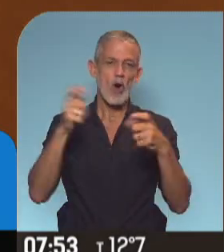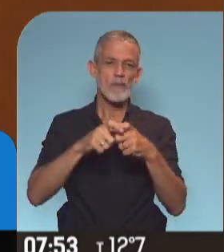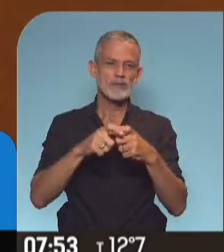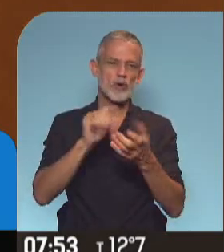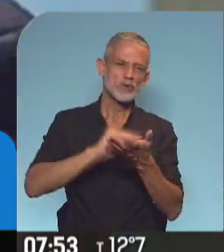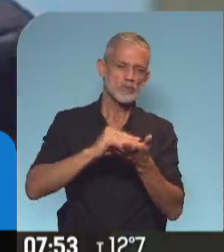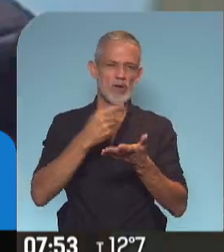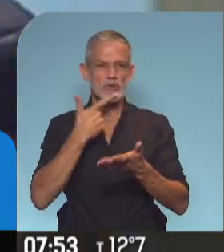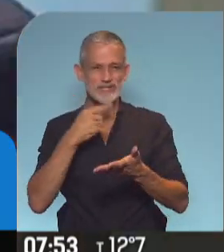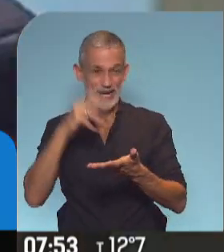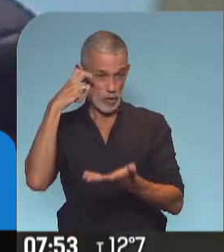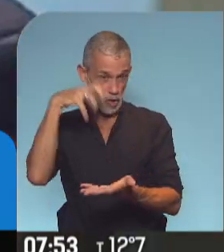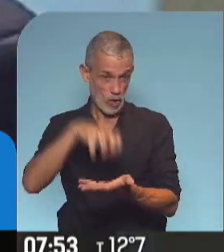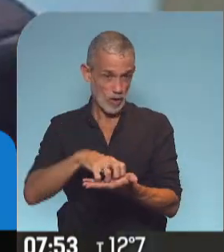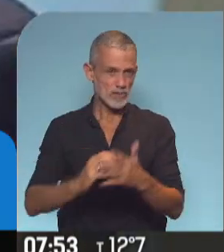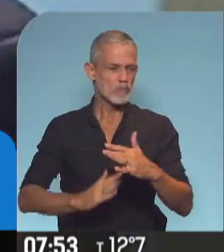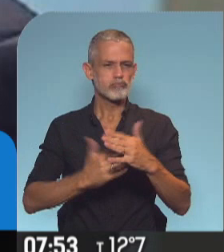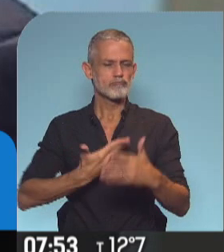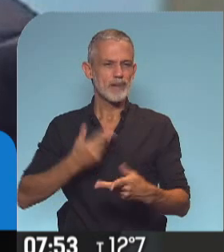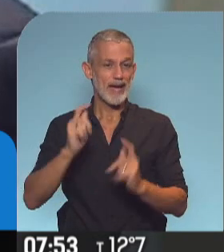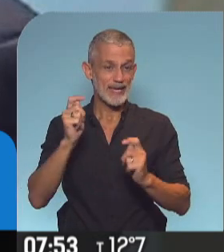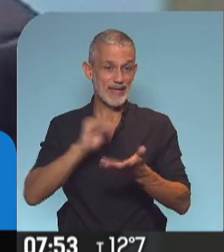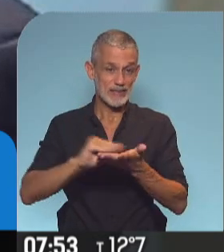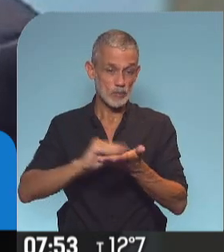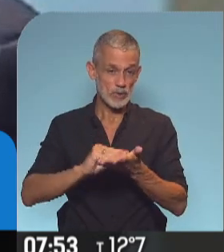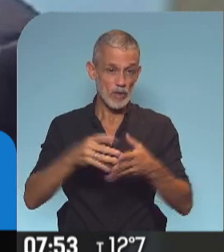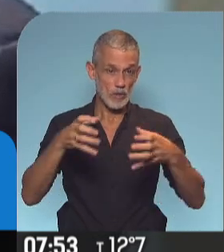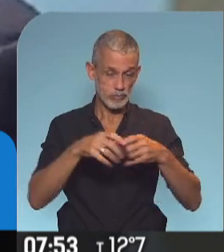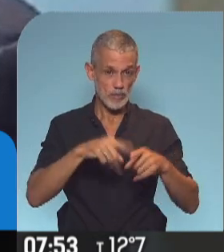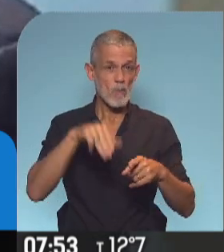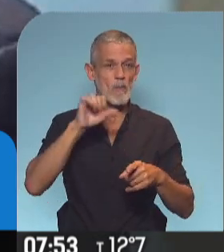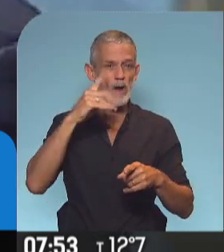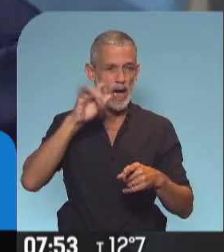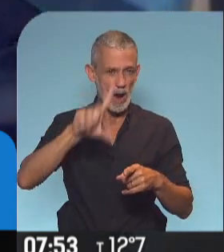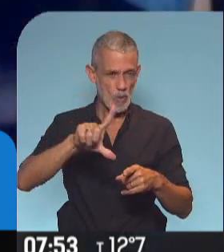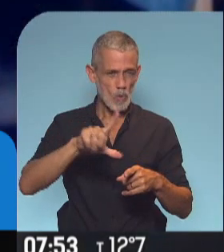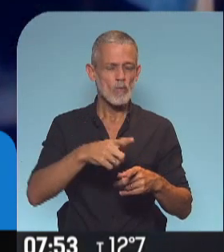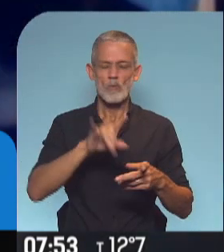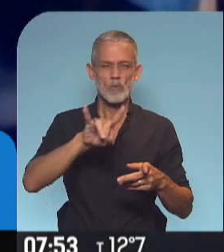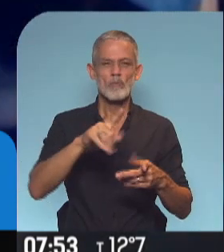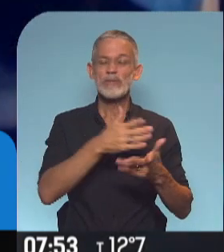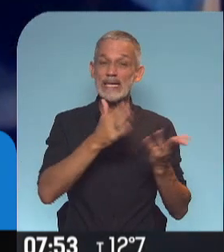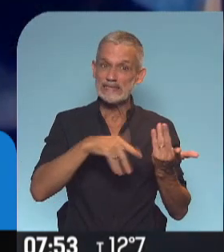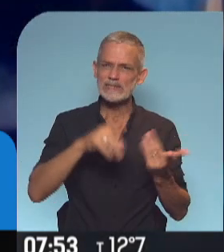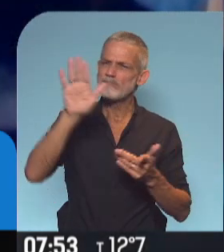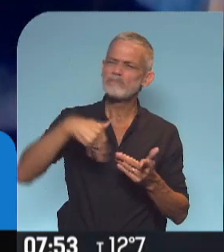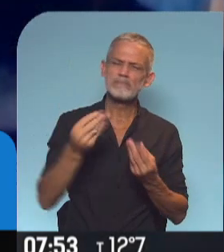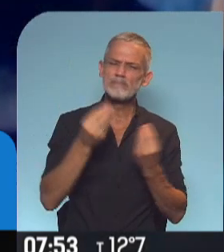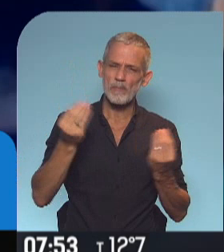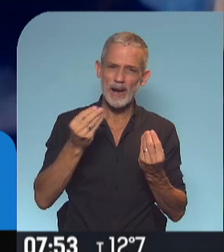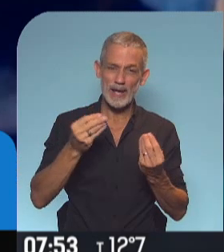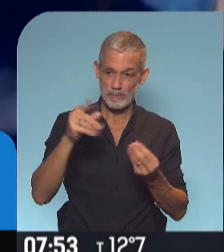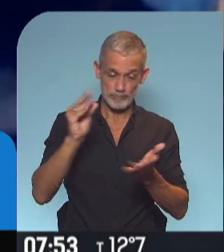en el congreso que está presidida por el diputado oficialista y leopoldo moreau lo citó concretamente para el